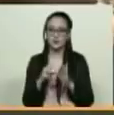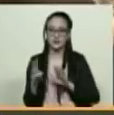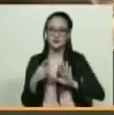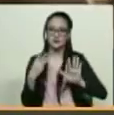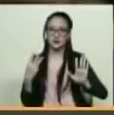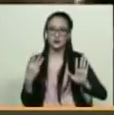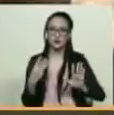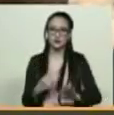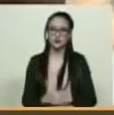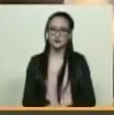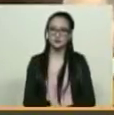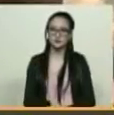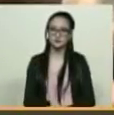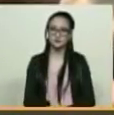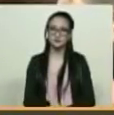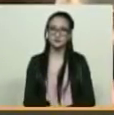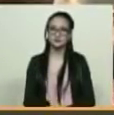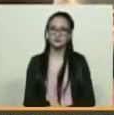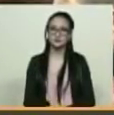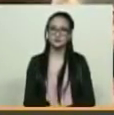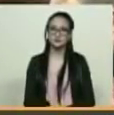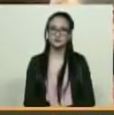1 de marzo de 2018.